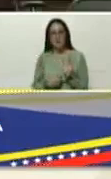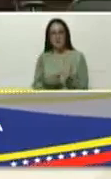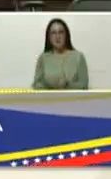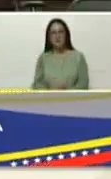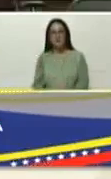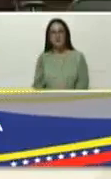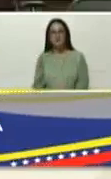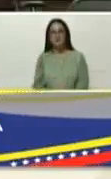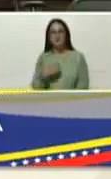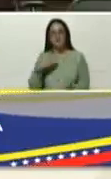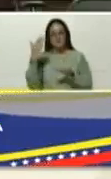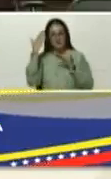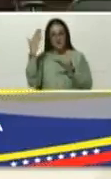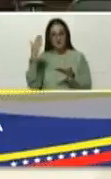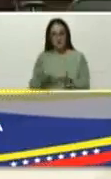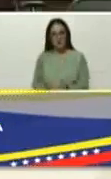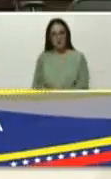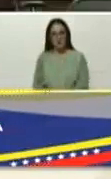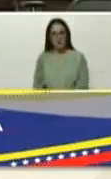Mi saludo